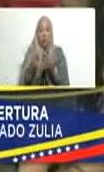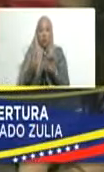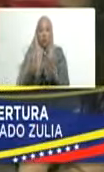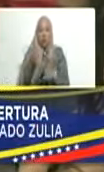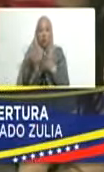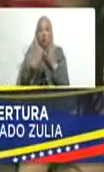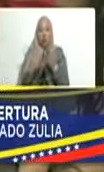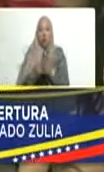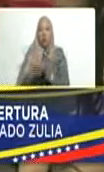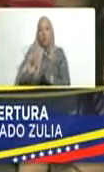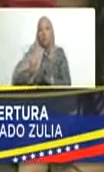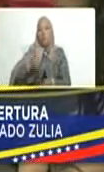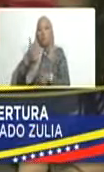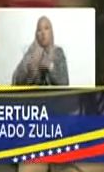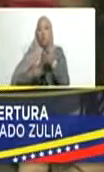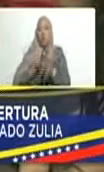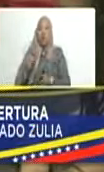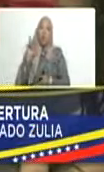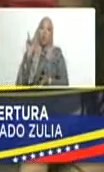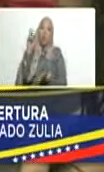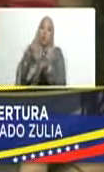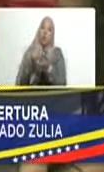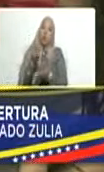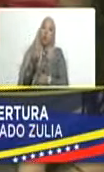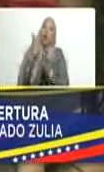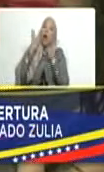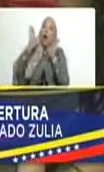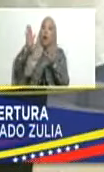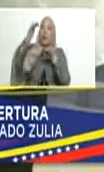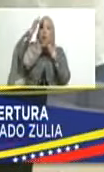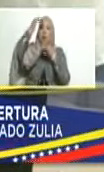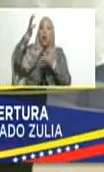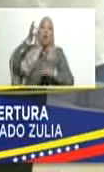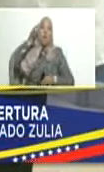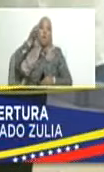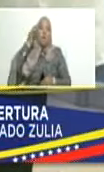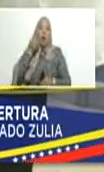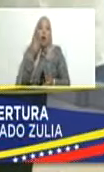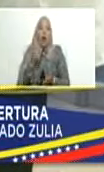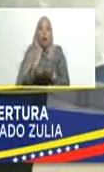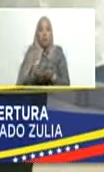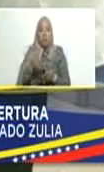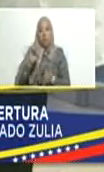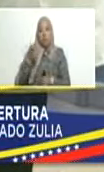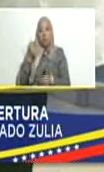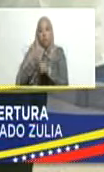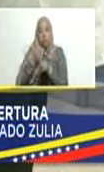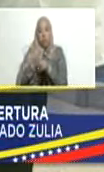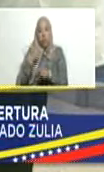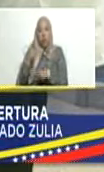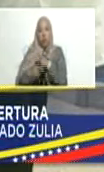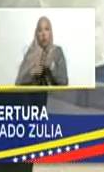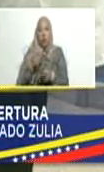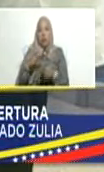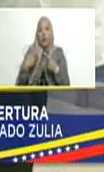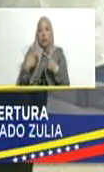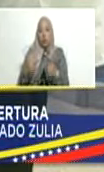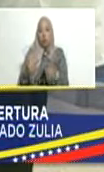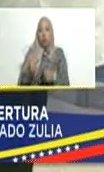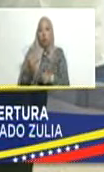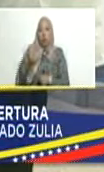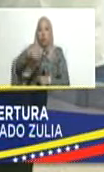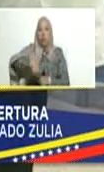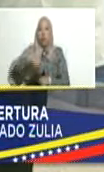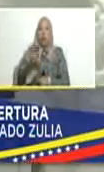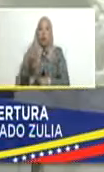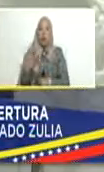aquí en la primera unidad para la atención de la mujer gracias al primer vértice de salud y al